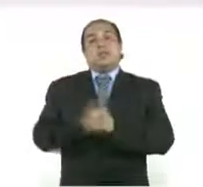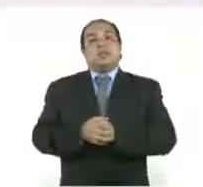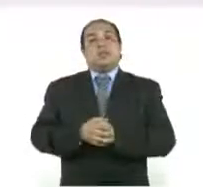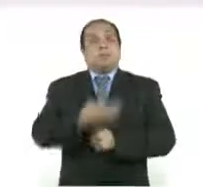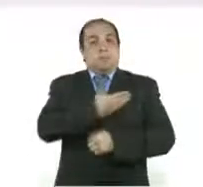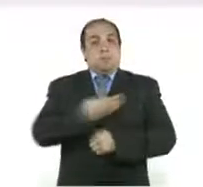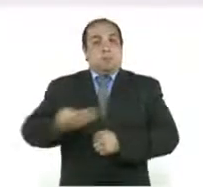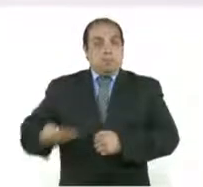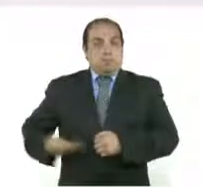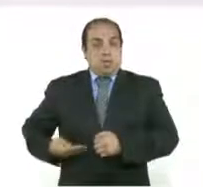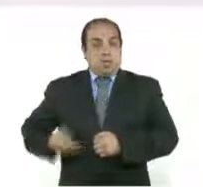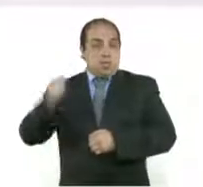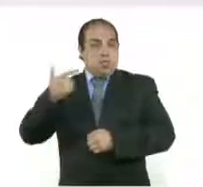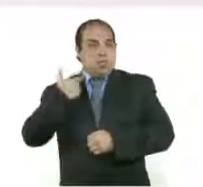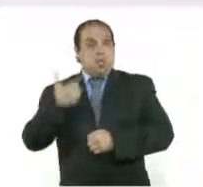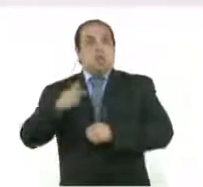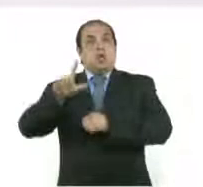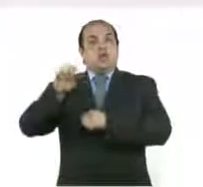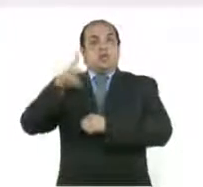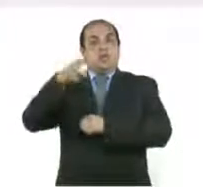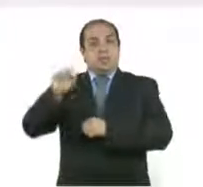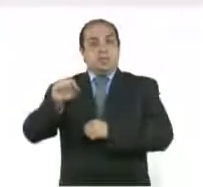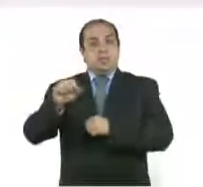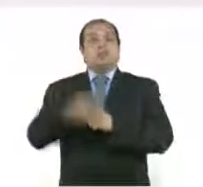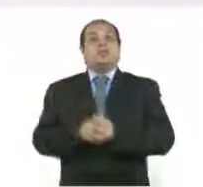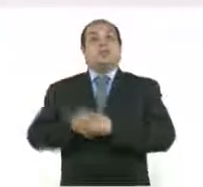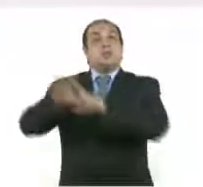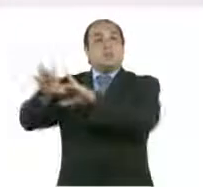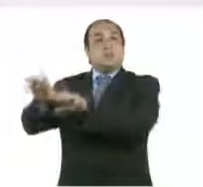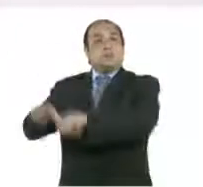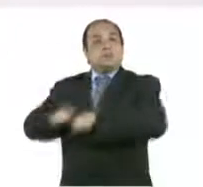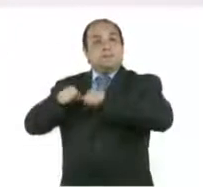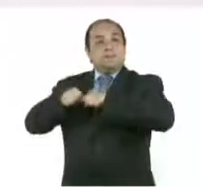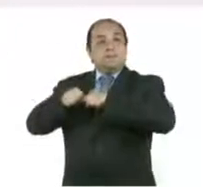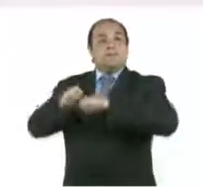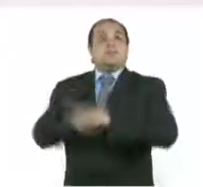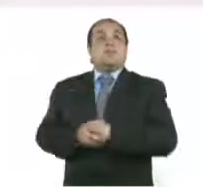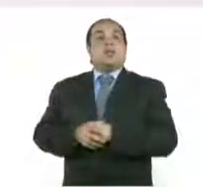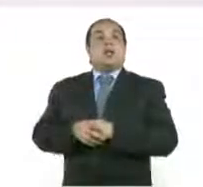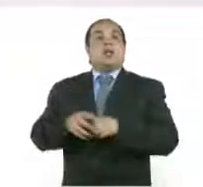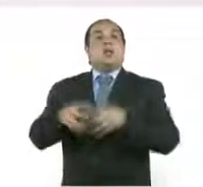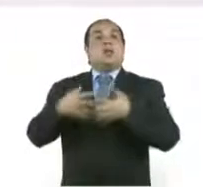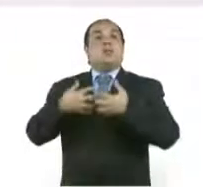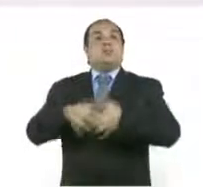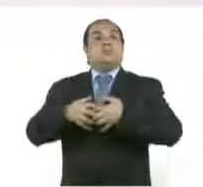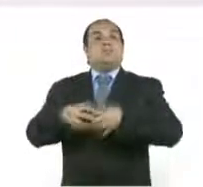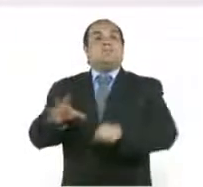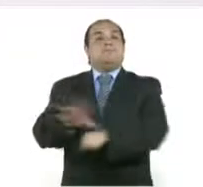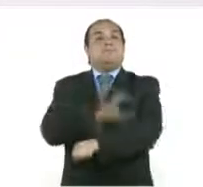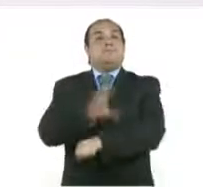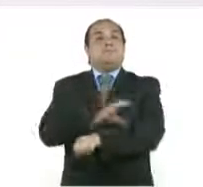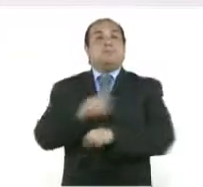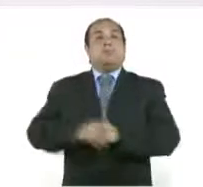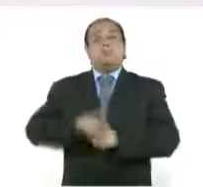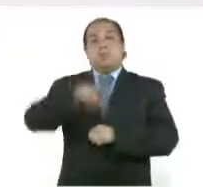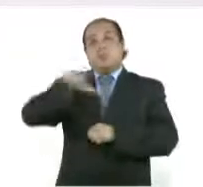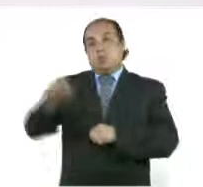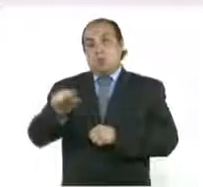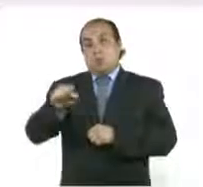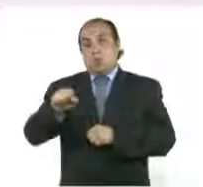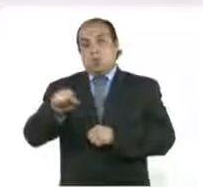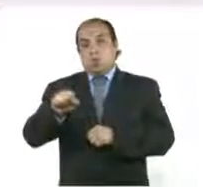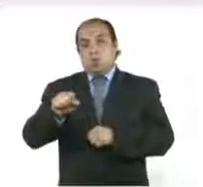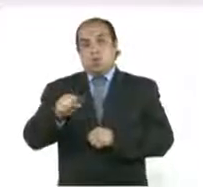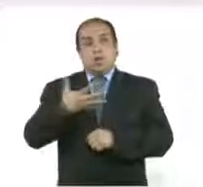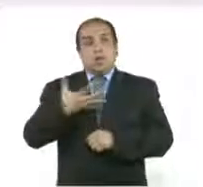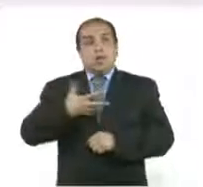industria eléctrica. Del 92 a la fecha se encargaron de irla privatizando y entregando a las